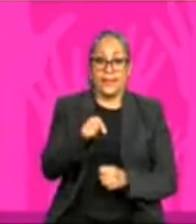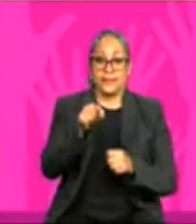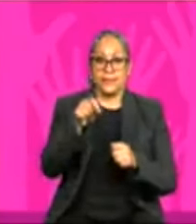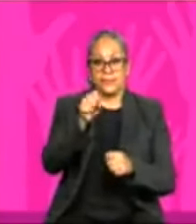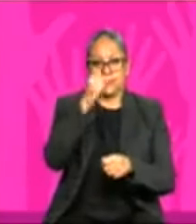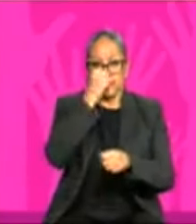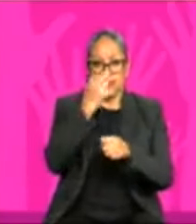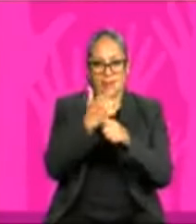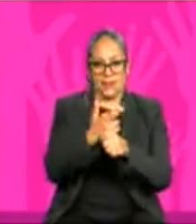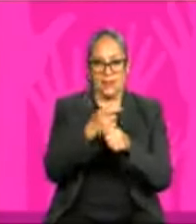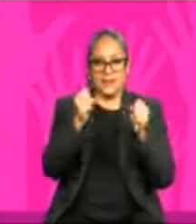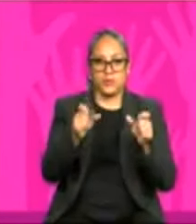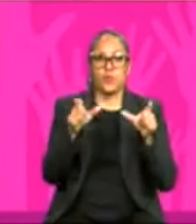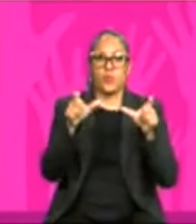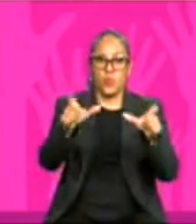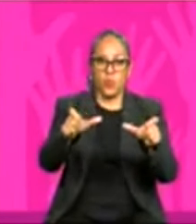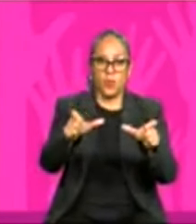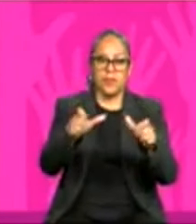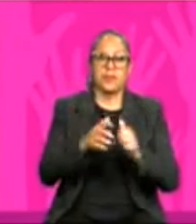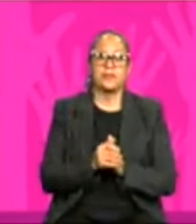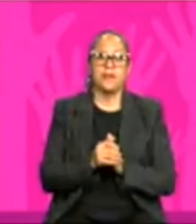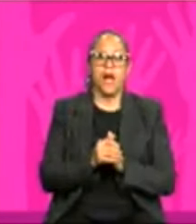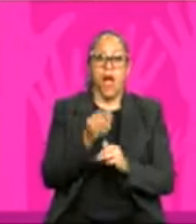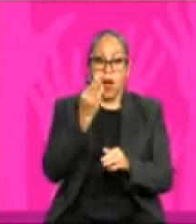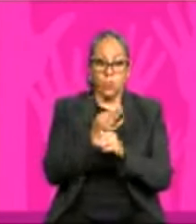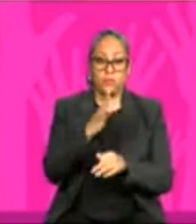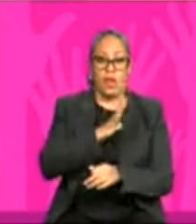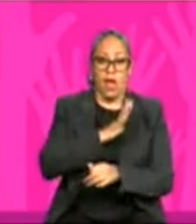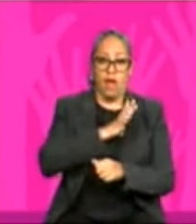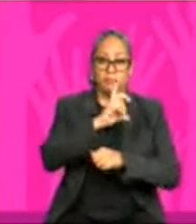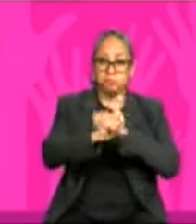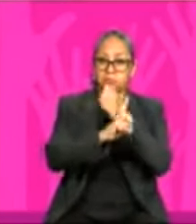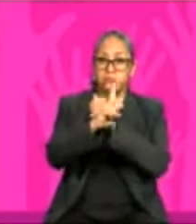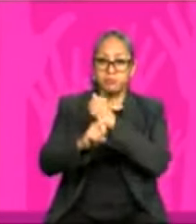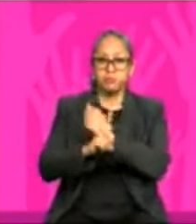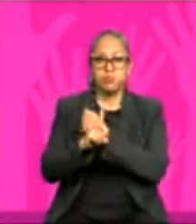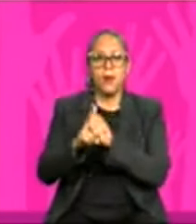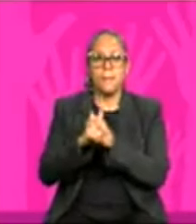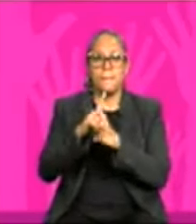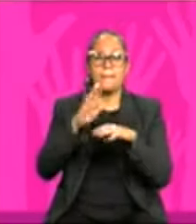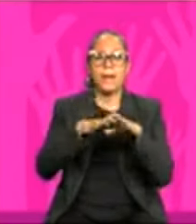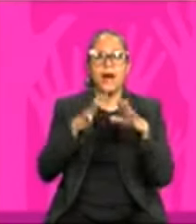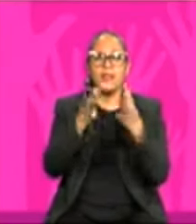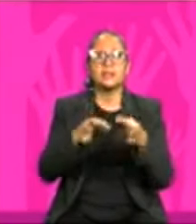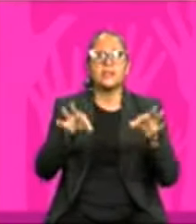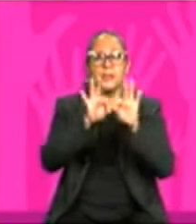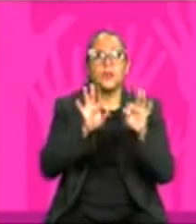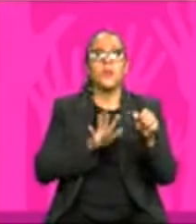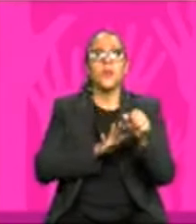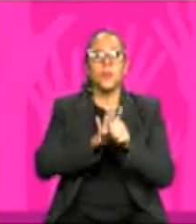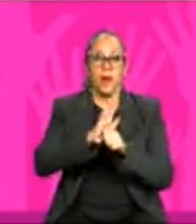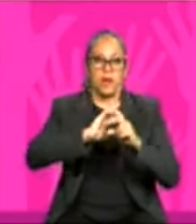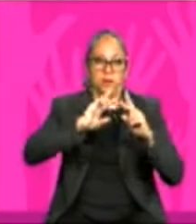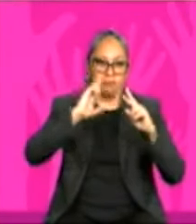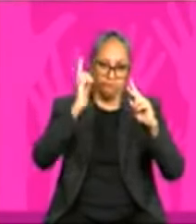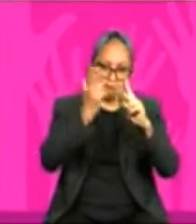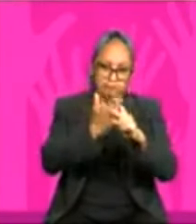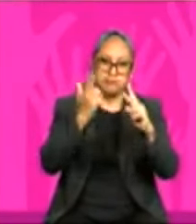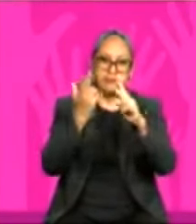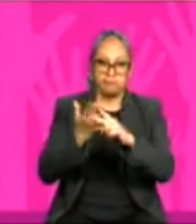Seguridad Pública, partiendo de la incidencia delictiva, en Morelos los principales delitos que se cometen son el homicidio